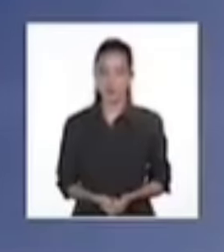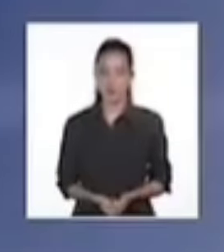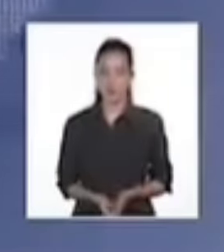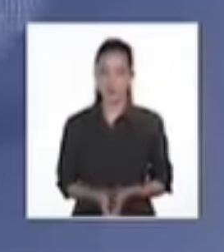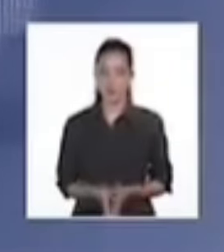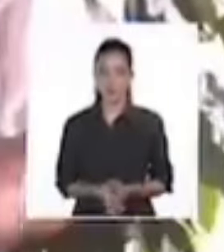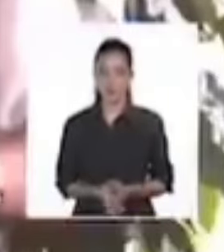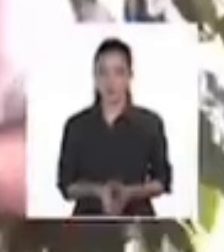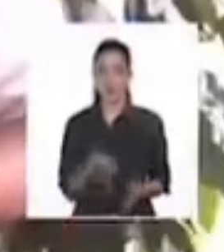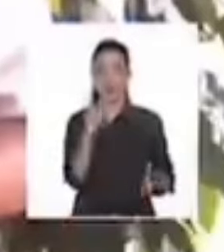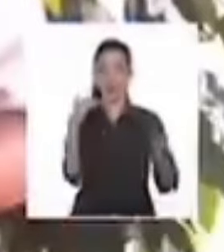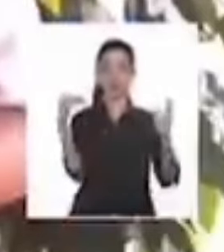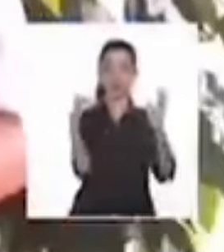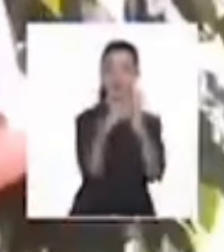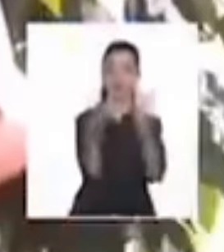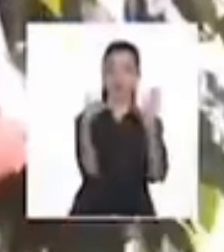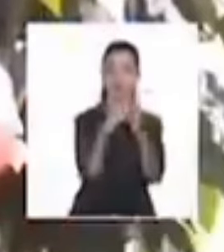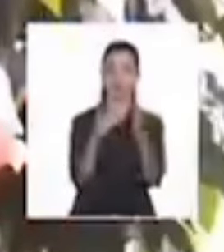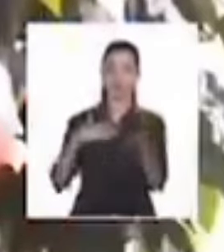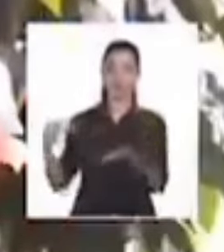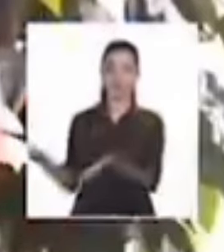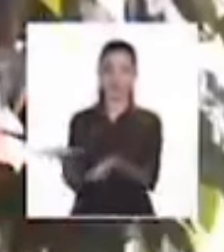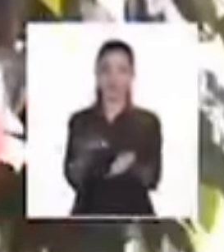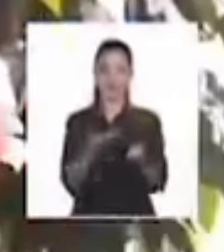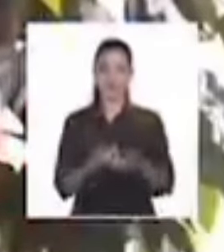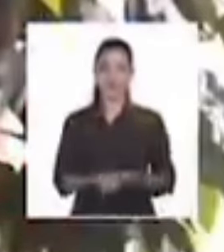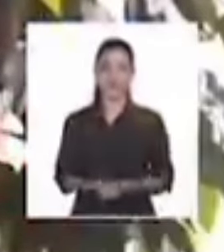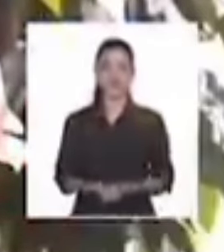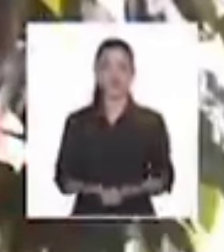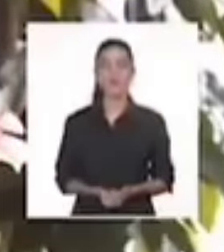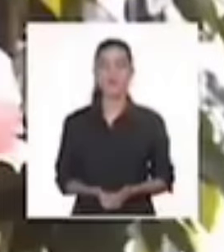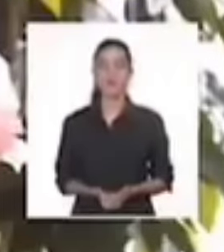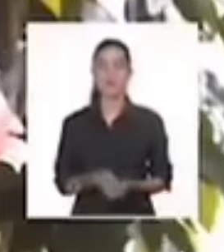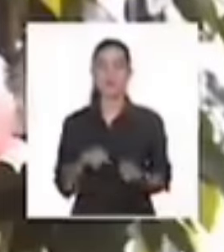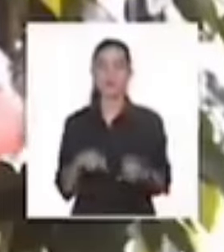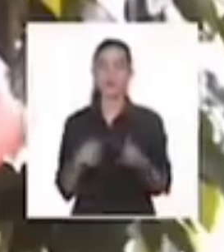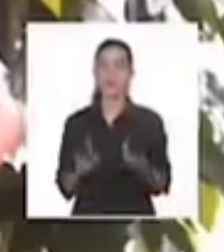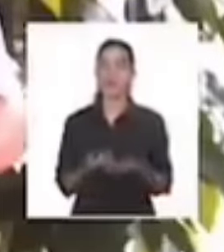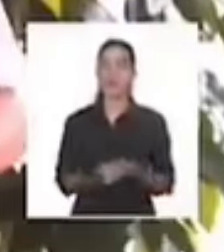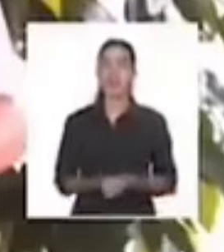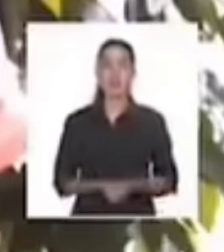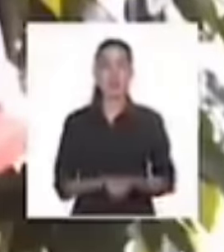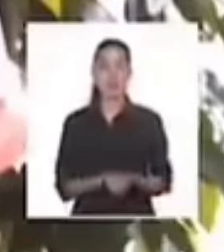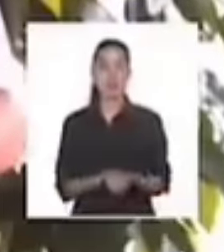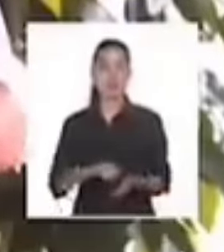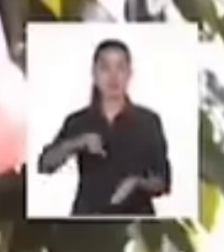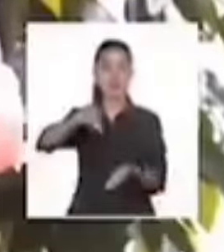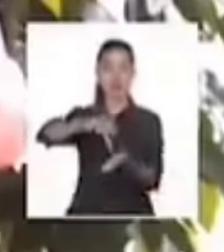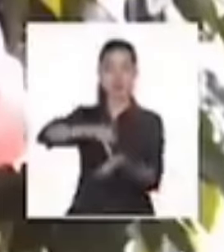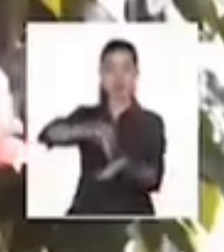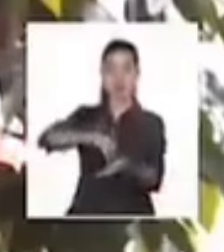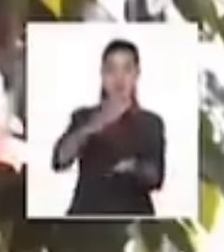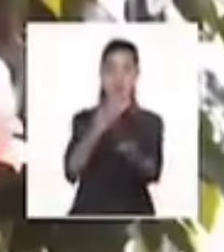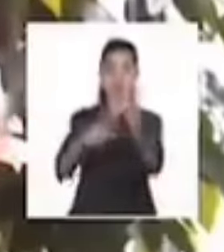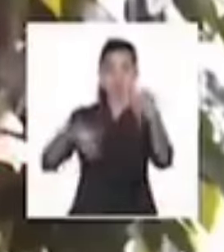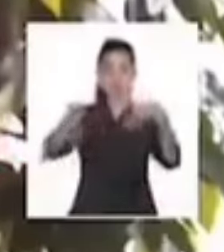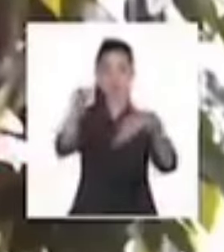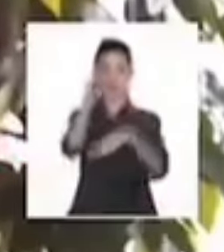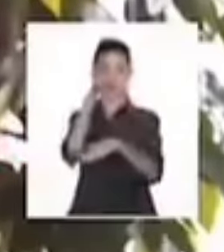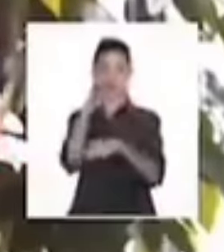Buenas tardes, Agdiel. Efectivamente, estamos acá en la sede de la Unión Eléctrica en el Ministerio de Energía y